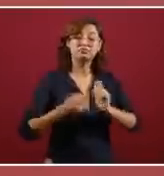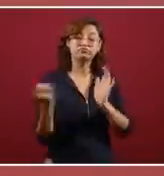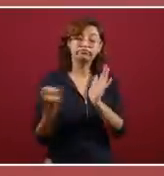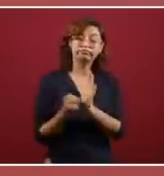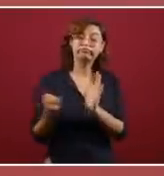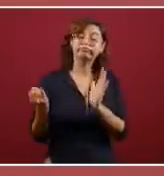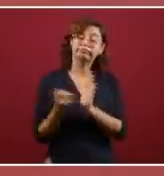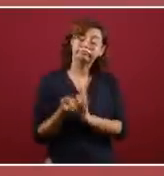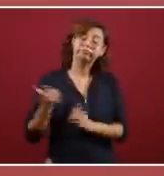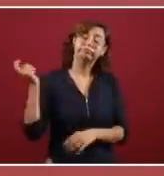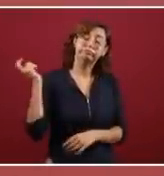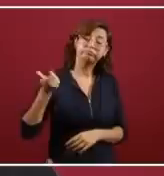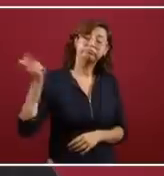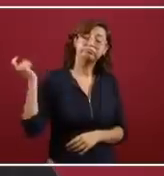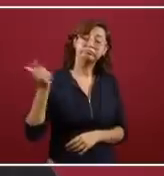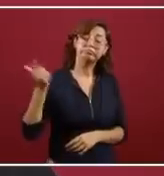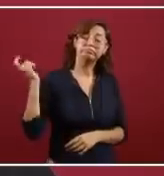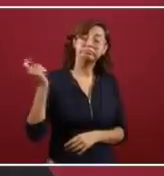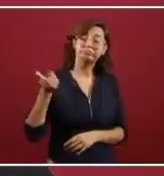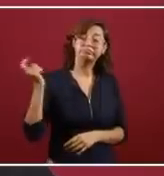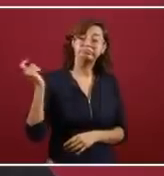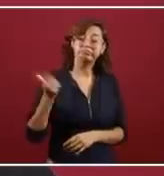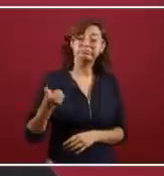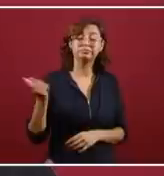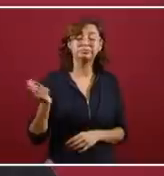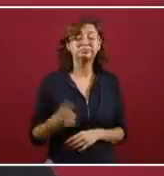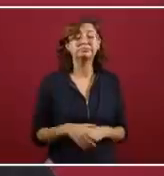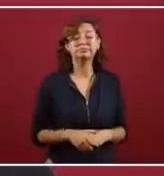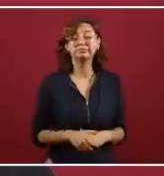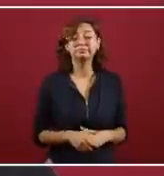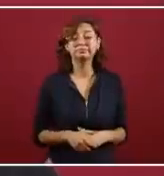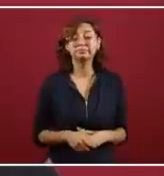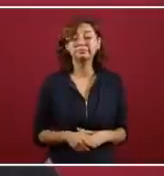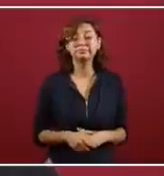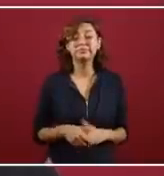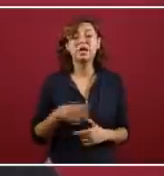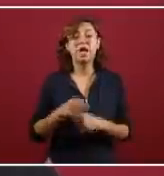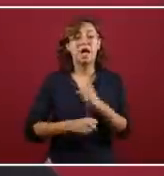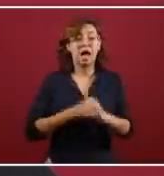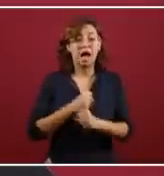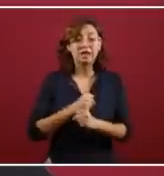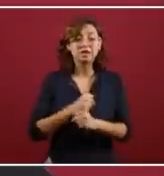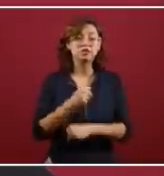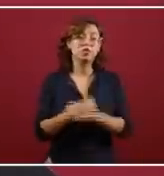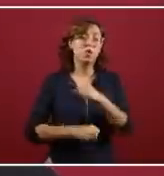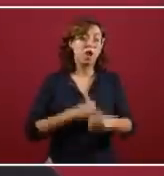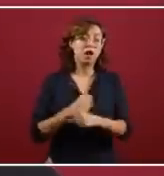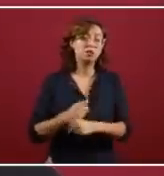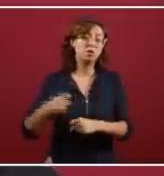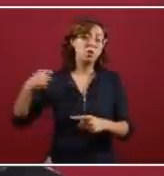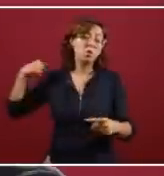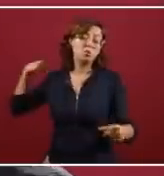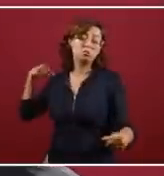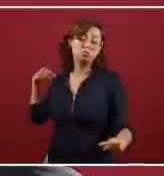intereses por esa deuda. Y cada año desde entonces,